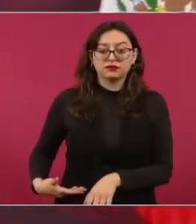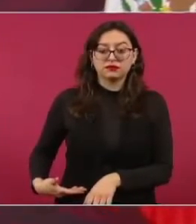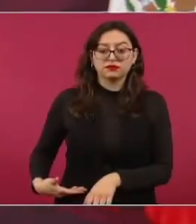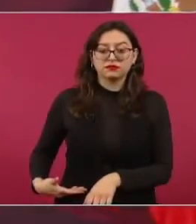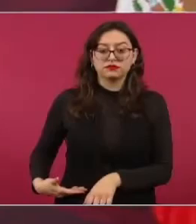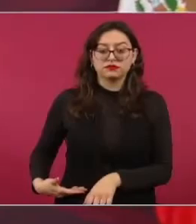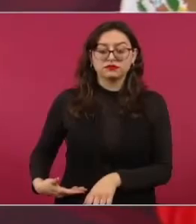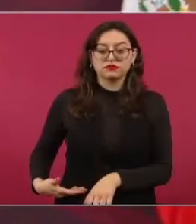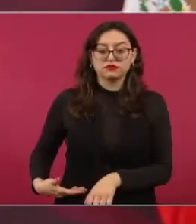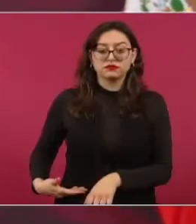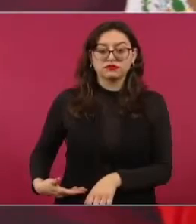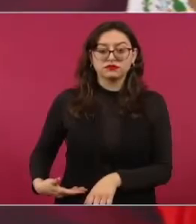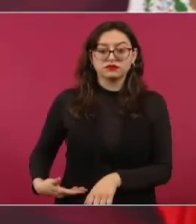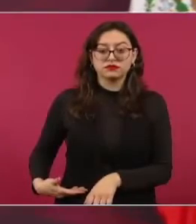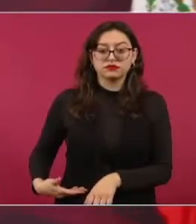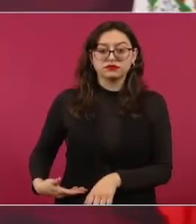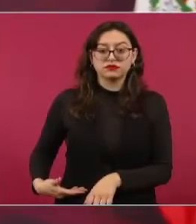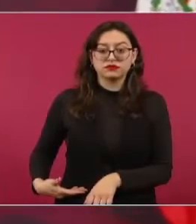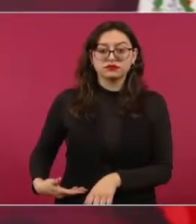de